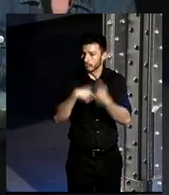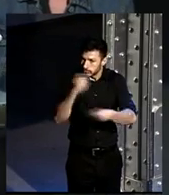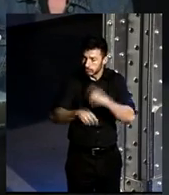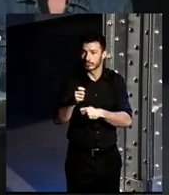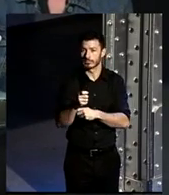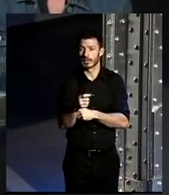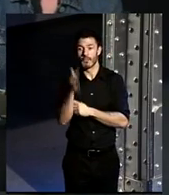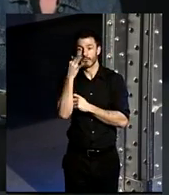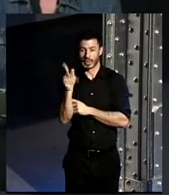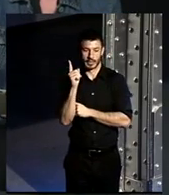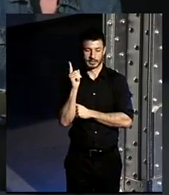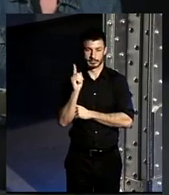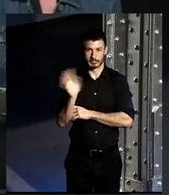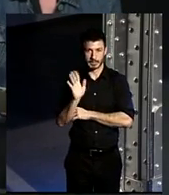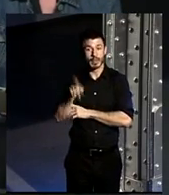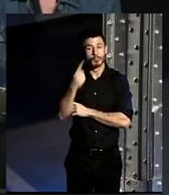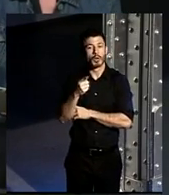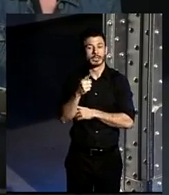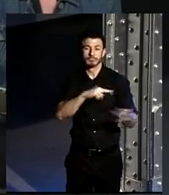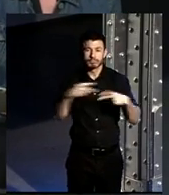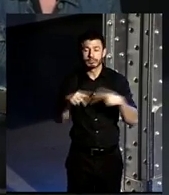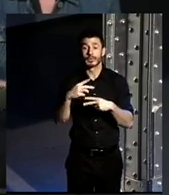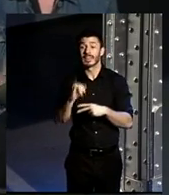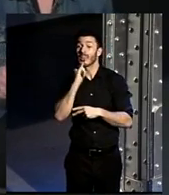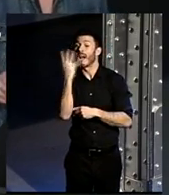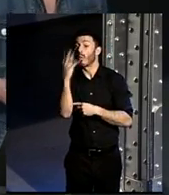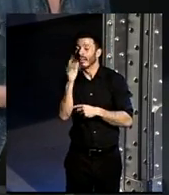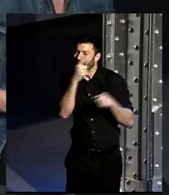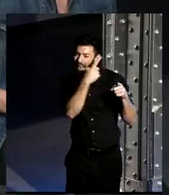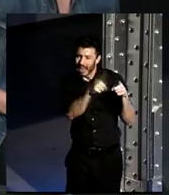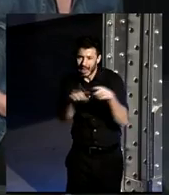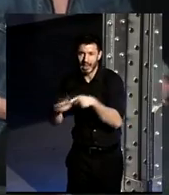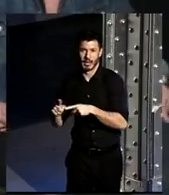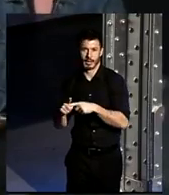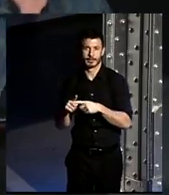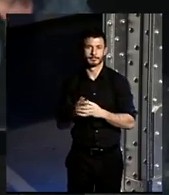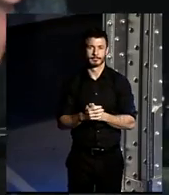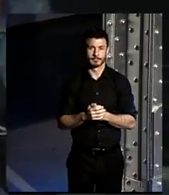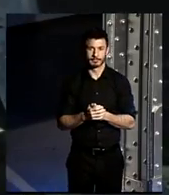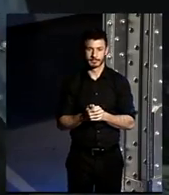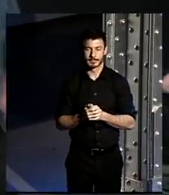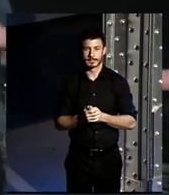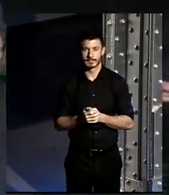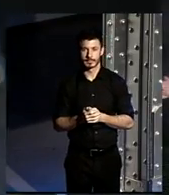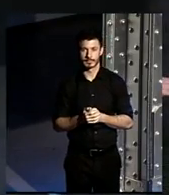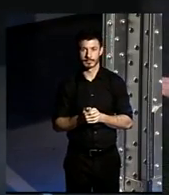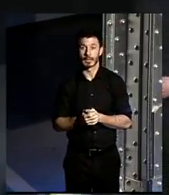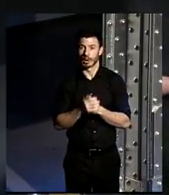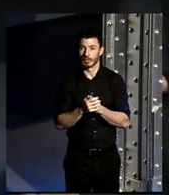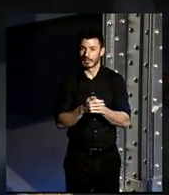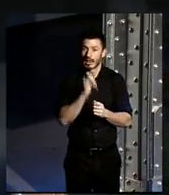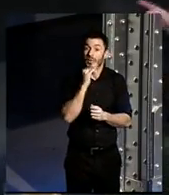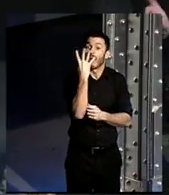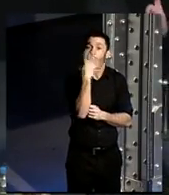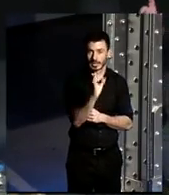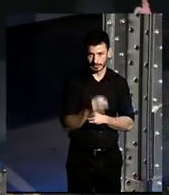Y traducido en 40 idiomas diferentes. Es la traducción inglesa. Esta es la traducción inglesa, pero hay otros 40 idiomas, Sí, ¿no?